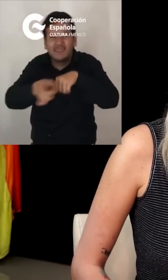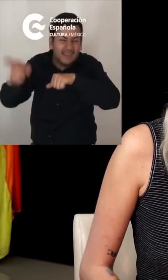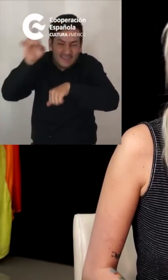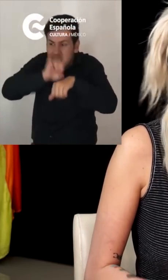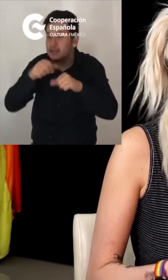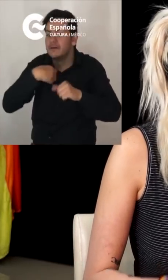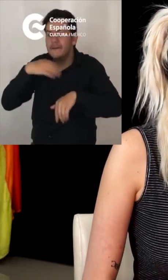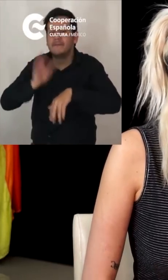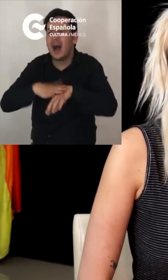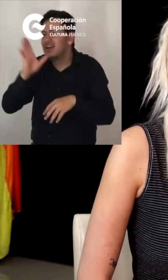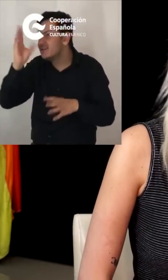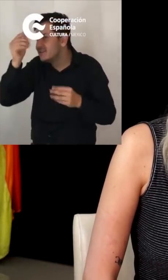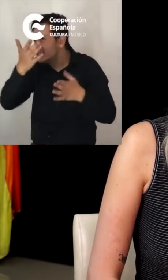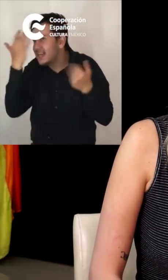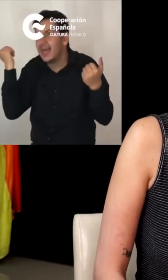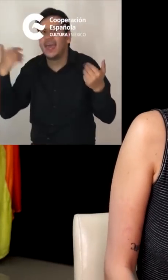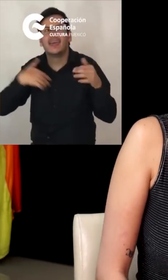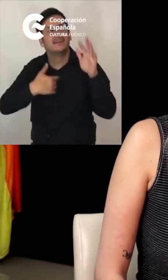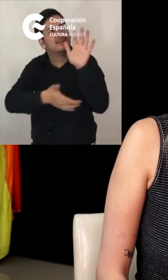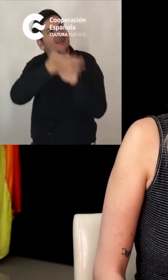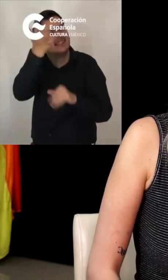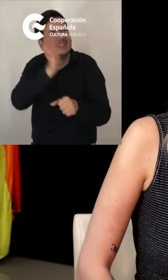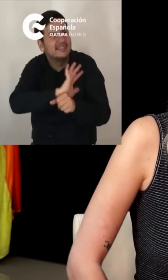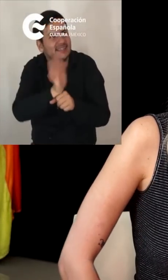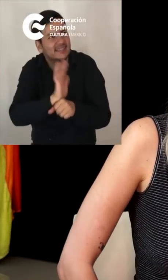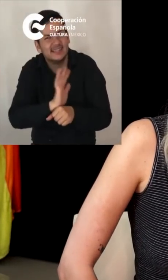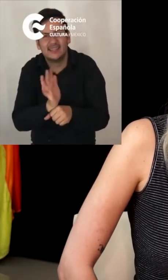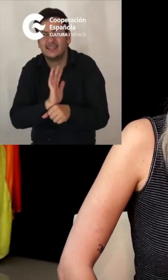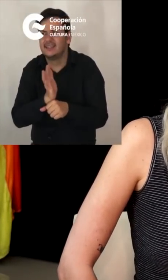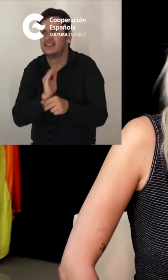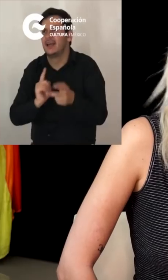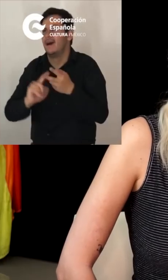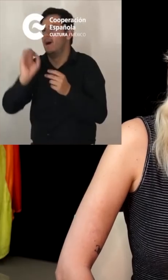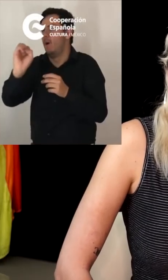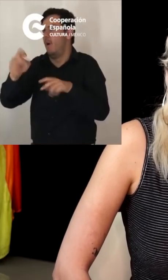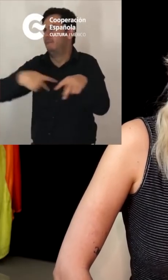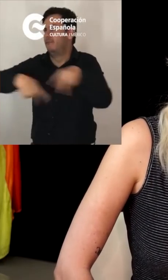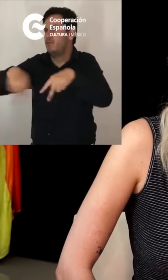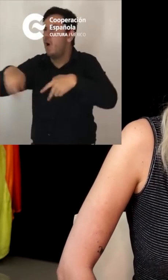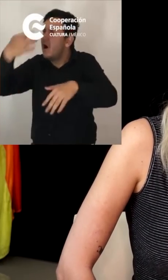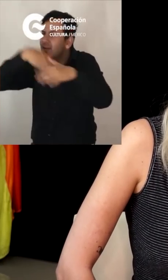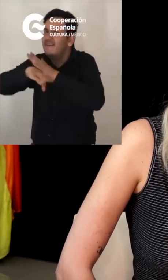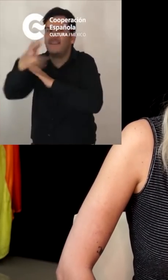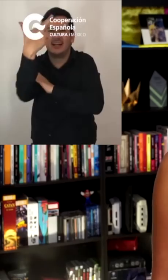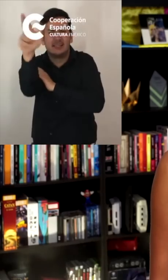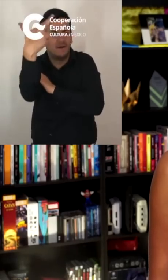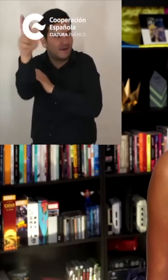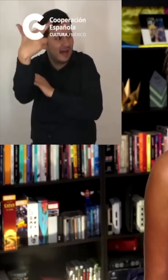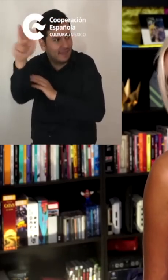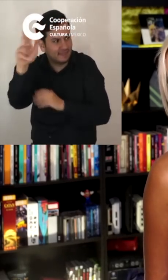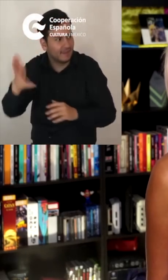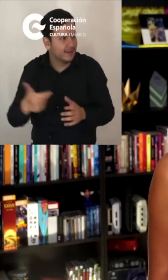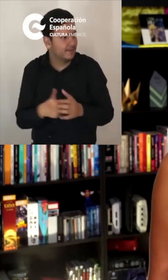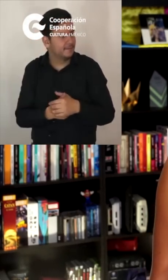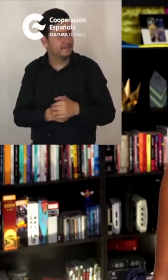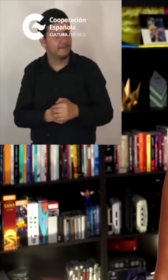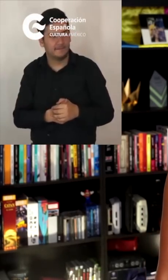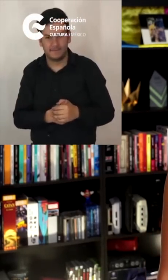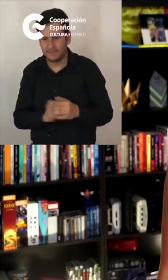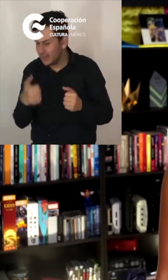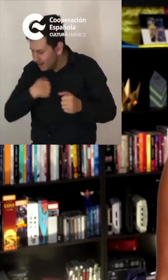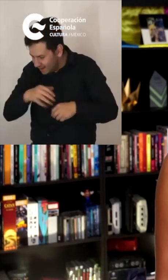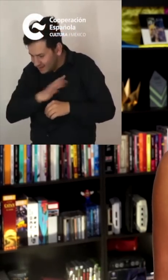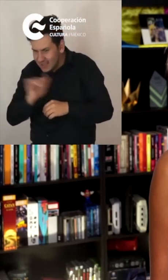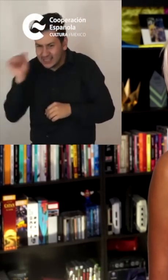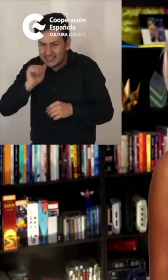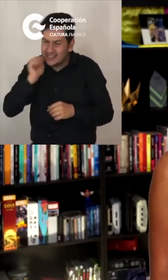consumo. No sé, como ir al cine o ver el fútbol en una tele en un restaurante. Pero estamos en casa forzosamente y no nos queda